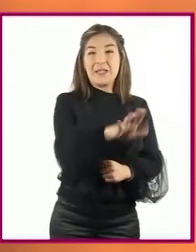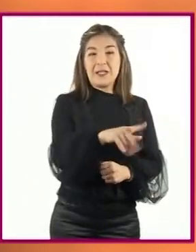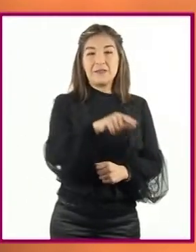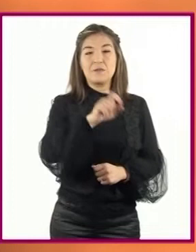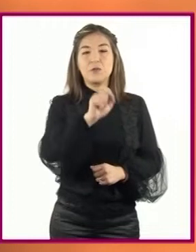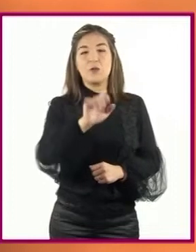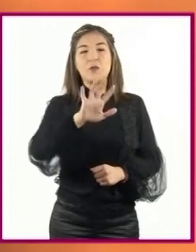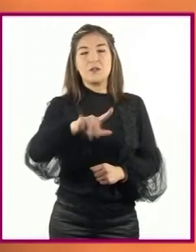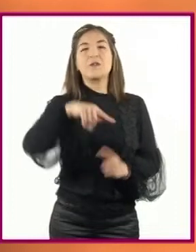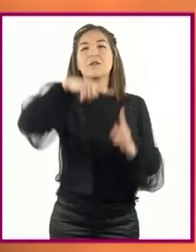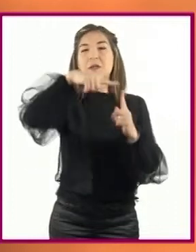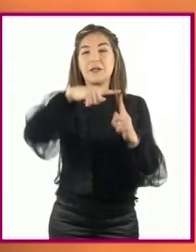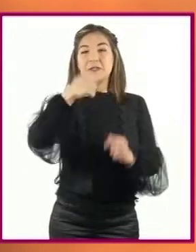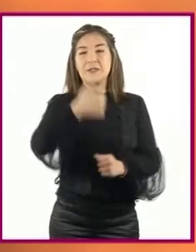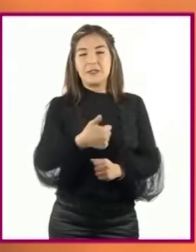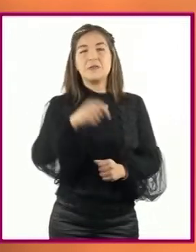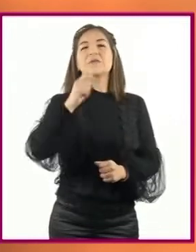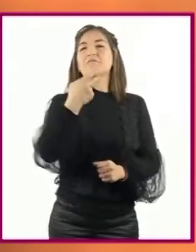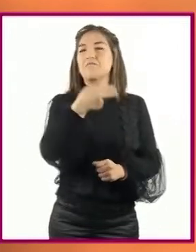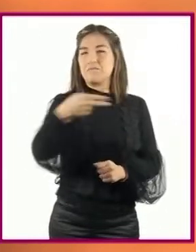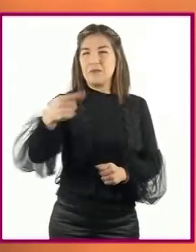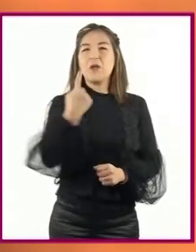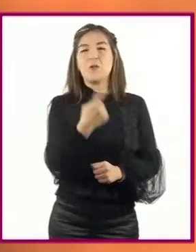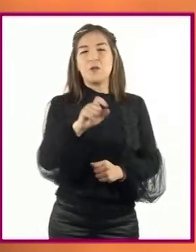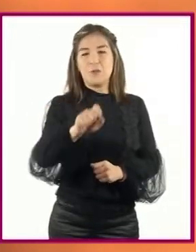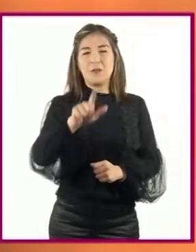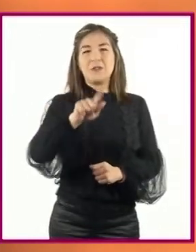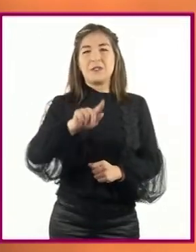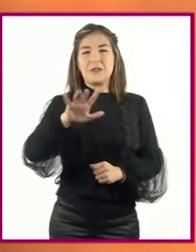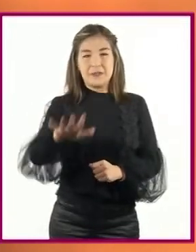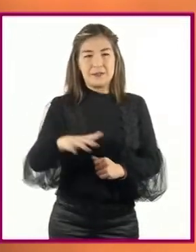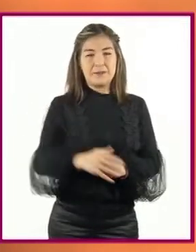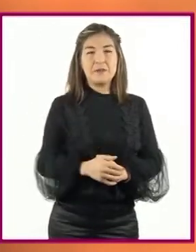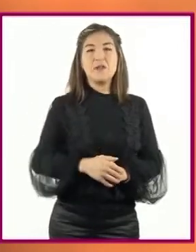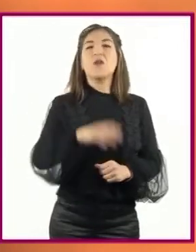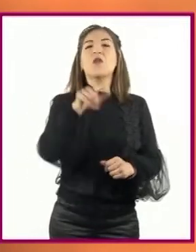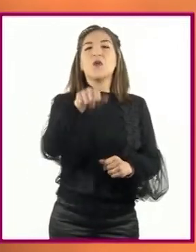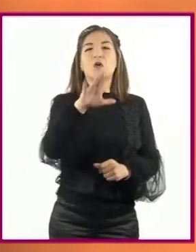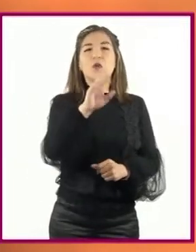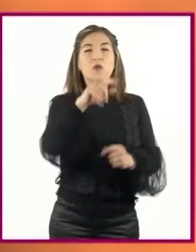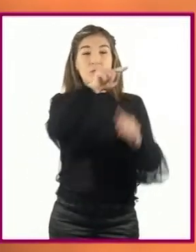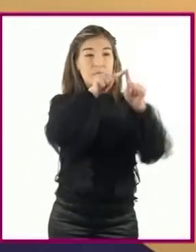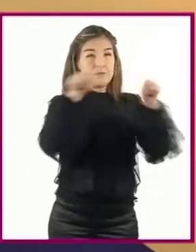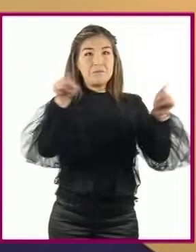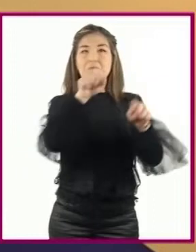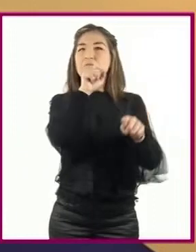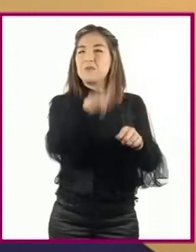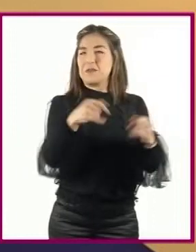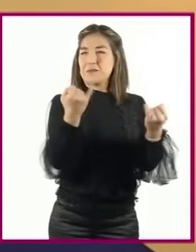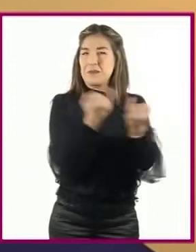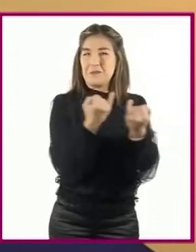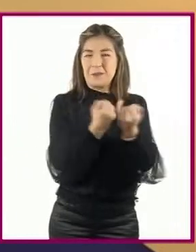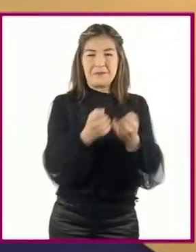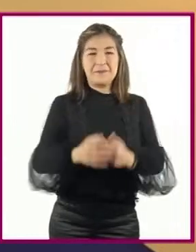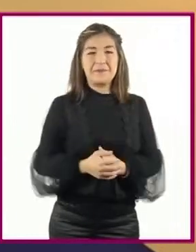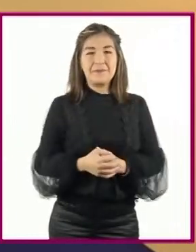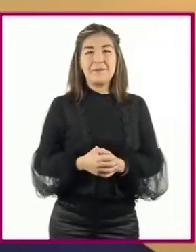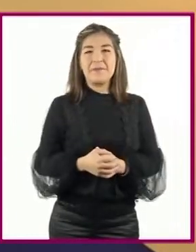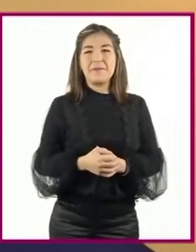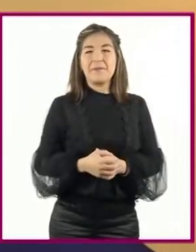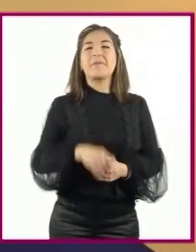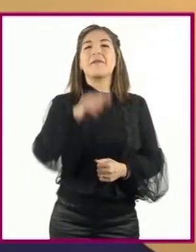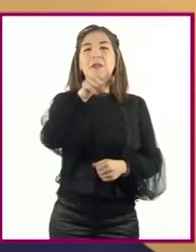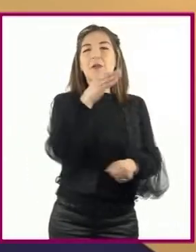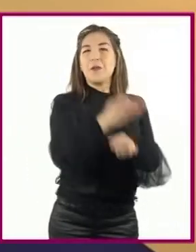entre 6 es igual a 1.75. Los cocientes son iguales. Replanteemos las preguntas